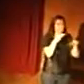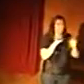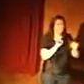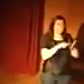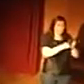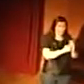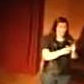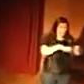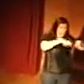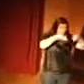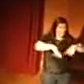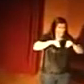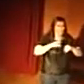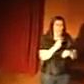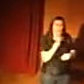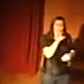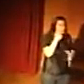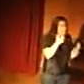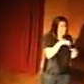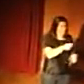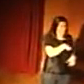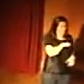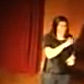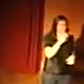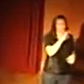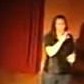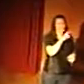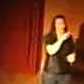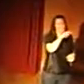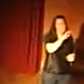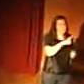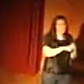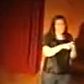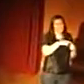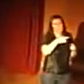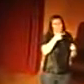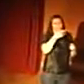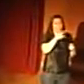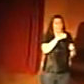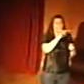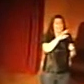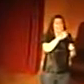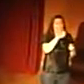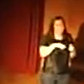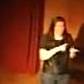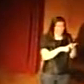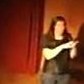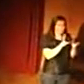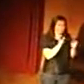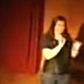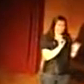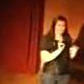hay artistas en España varios como collantes como como Francisco Gutiérrez que se que se especializan en este tipo de